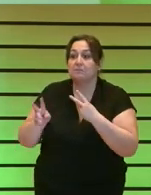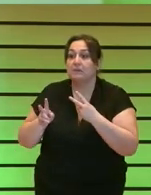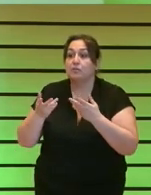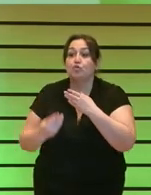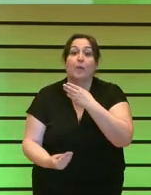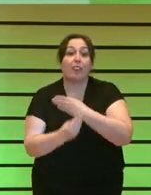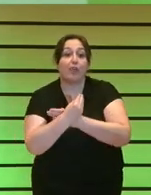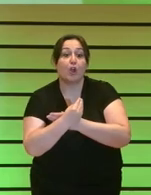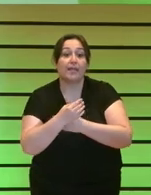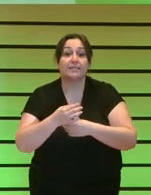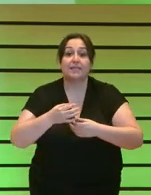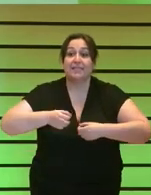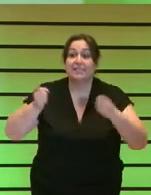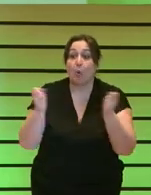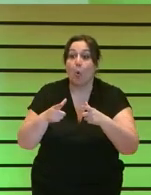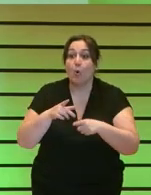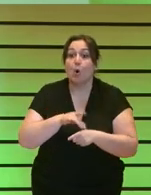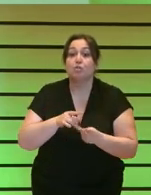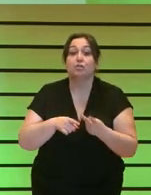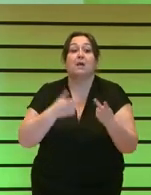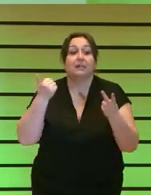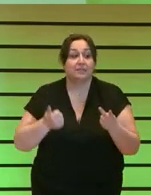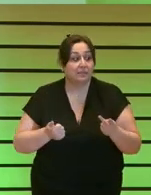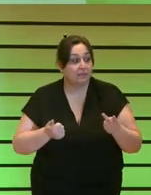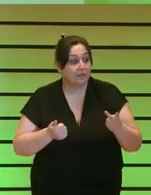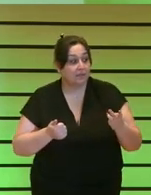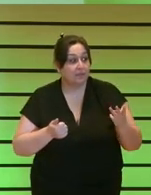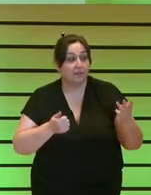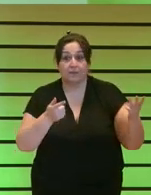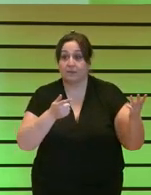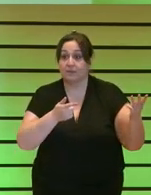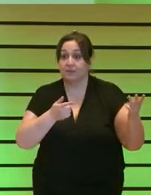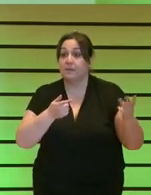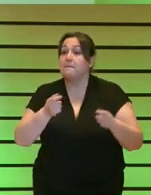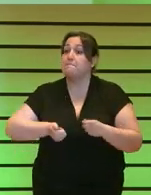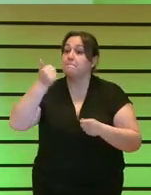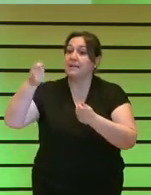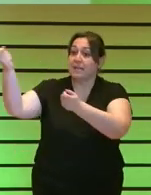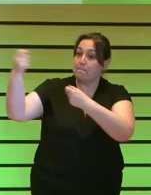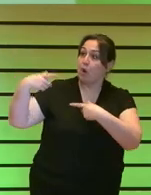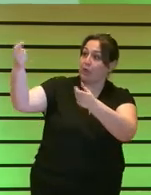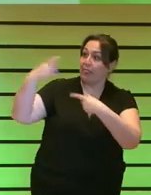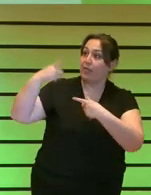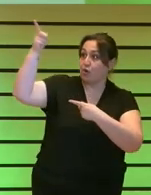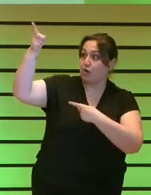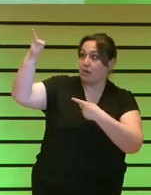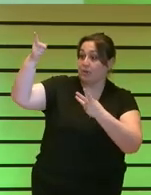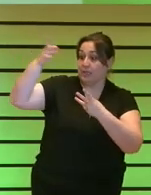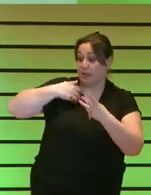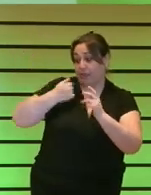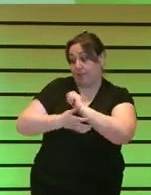subvenciones seguros qué más se aumenta la importación con lo cual nos empobrece un poco